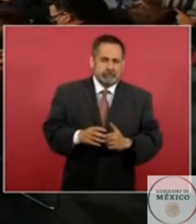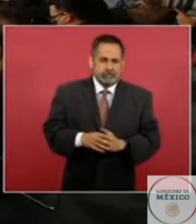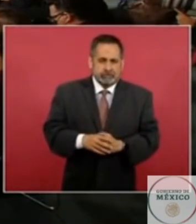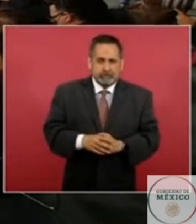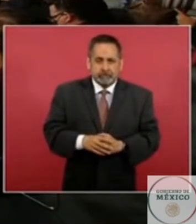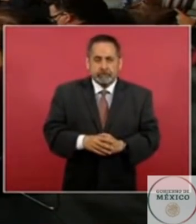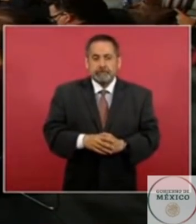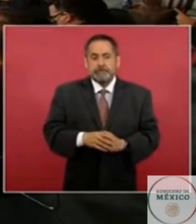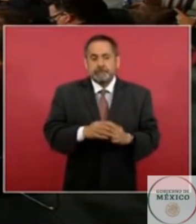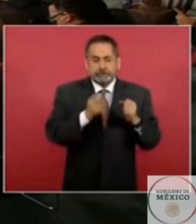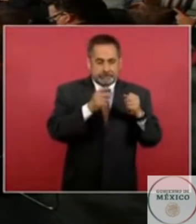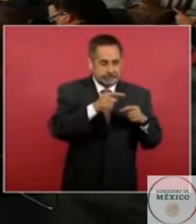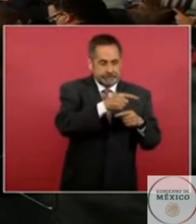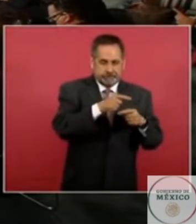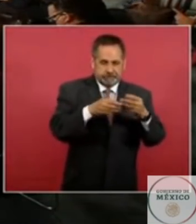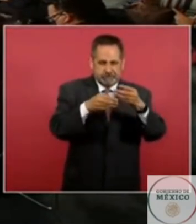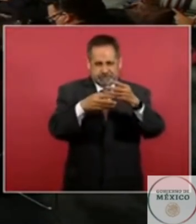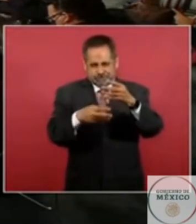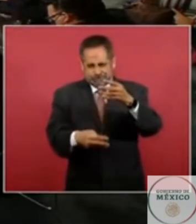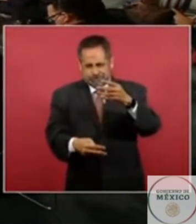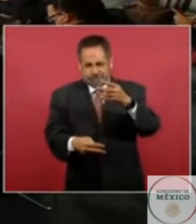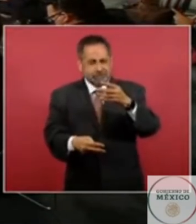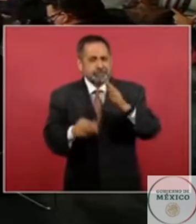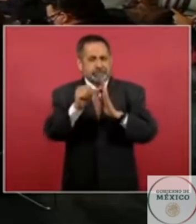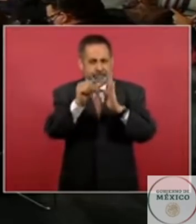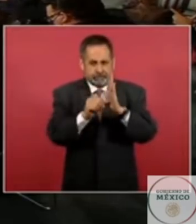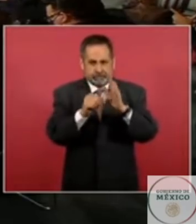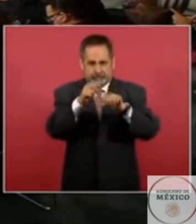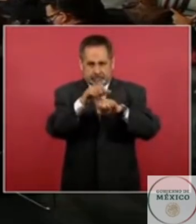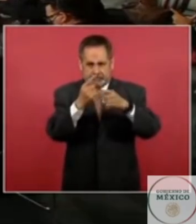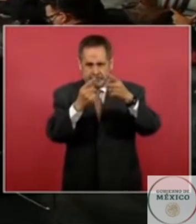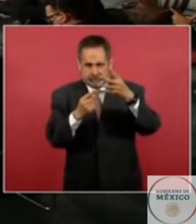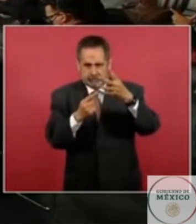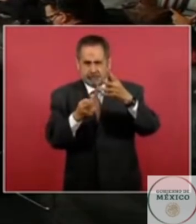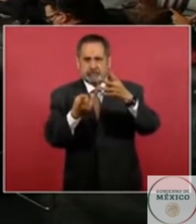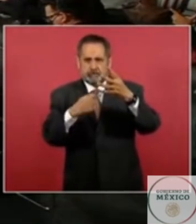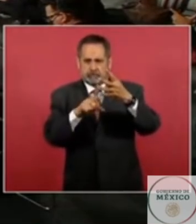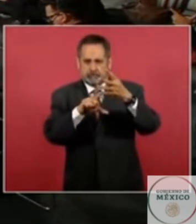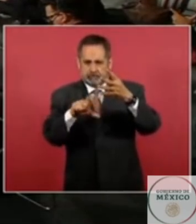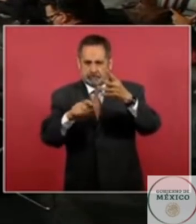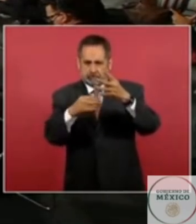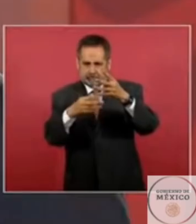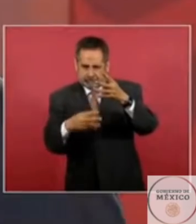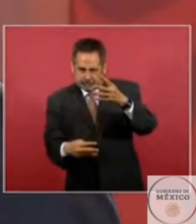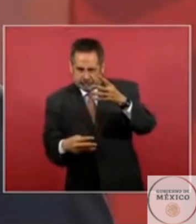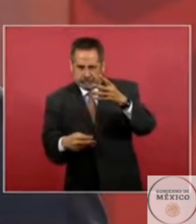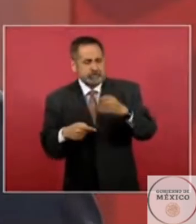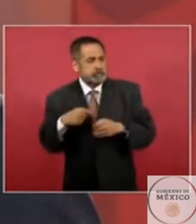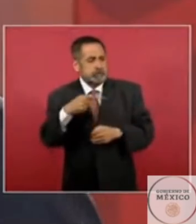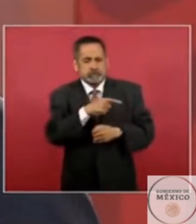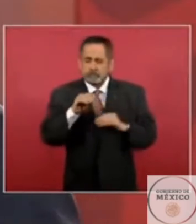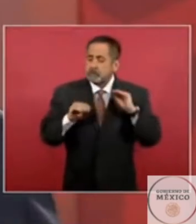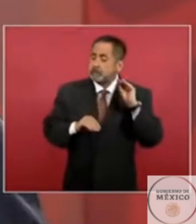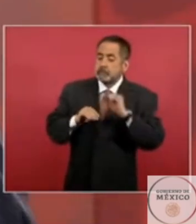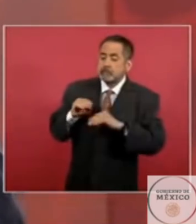380 cabilderos que hoy están convenciendo a los diputados de Va por México. Amigos